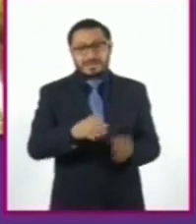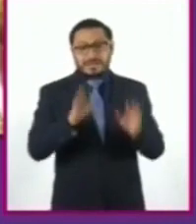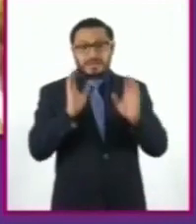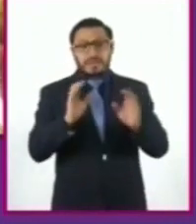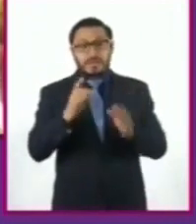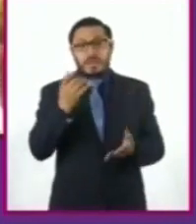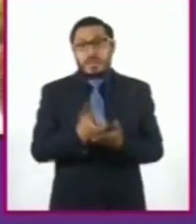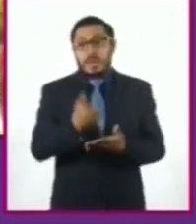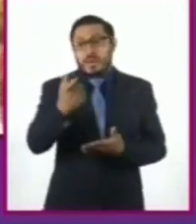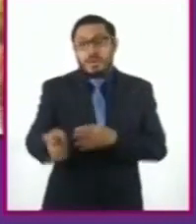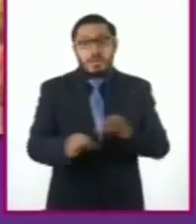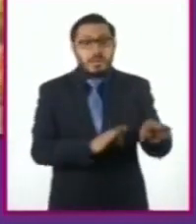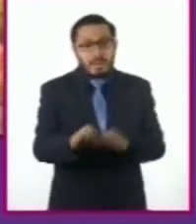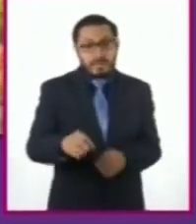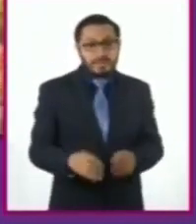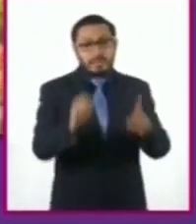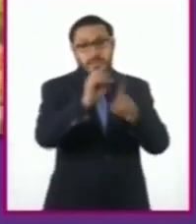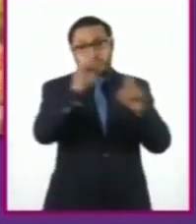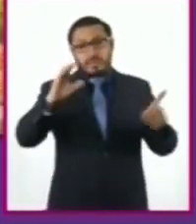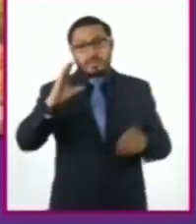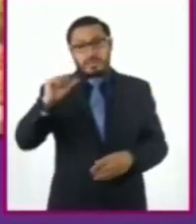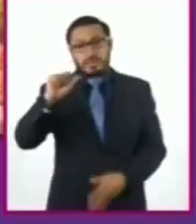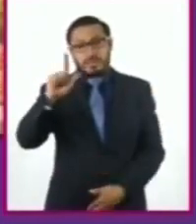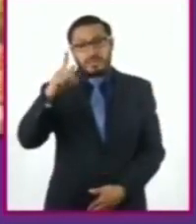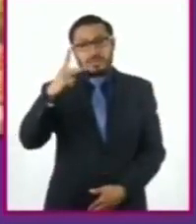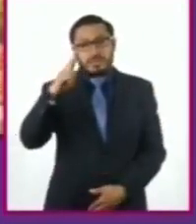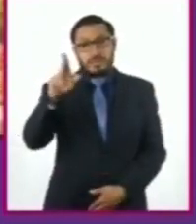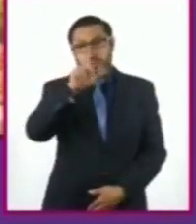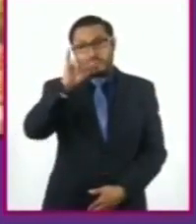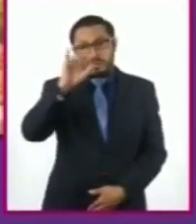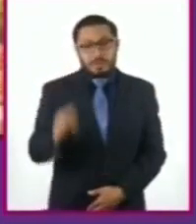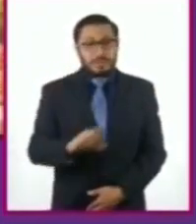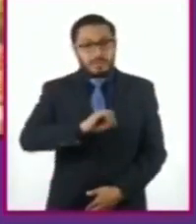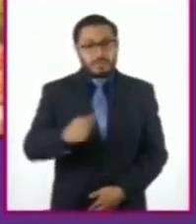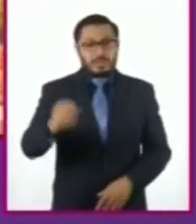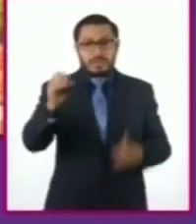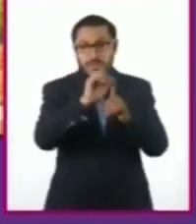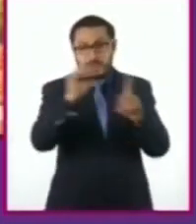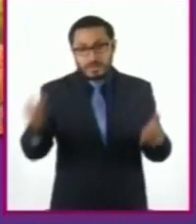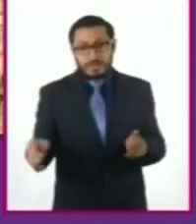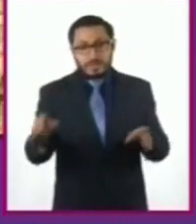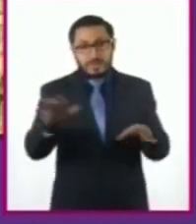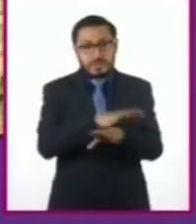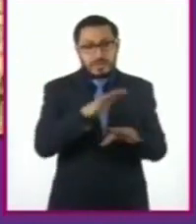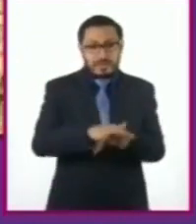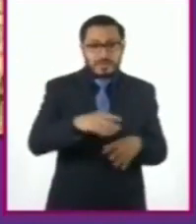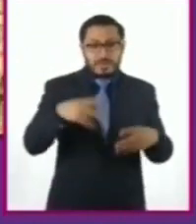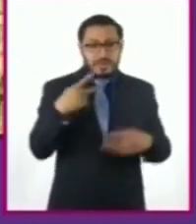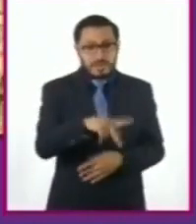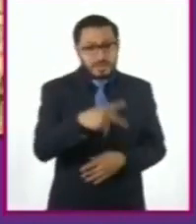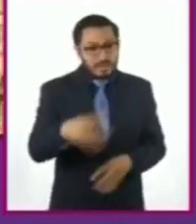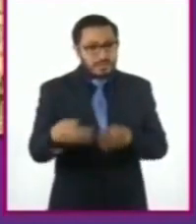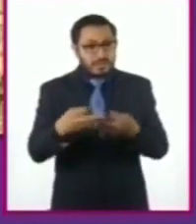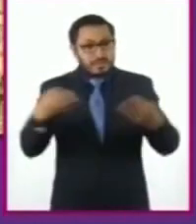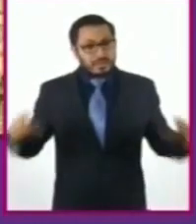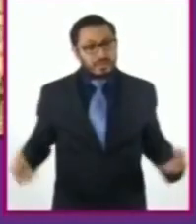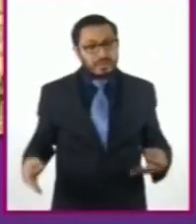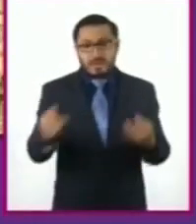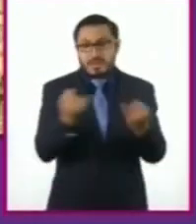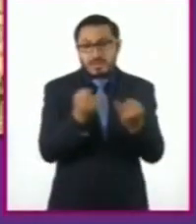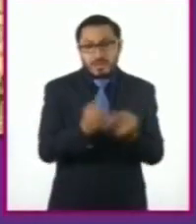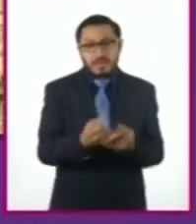la organización de los calpullis, y se implementaron otras, que cambiaron la propiedad de la tierra. Así, el